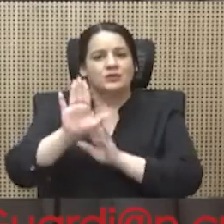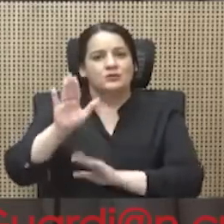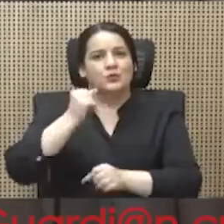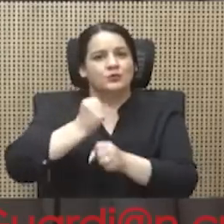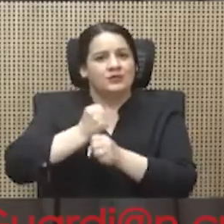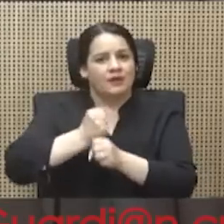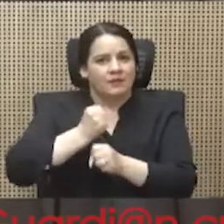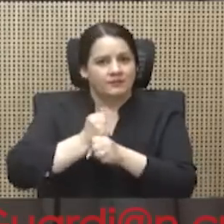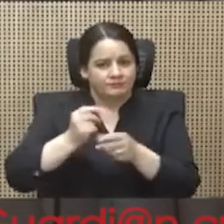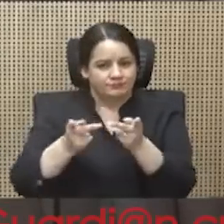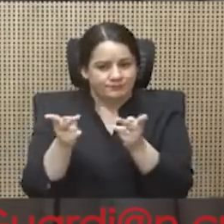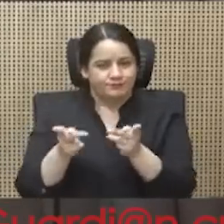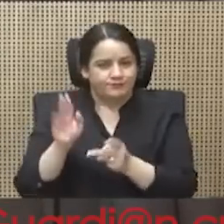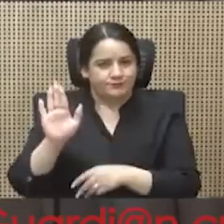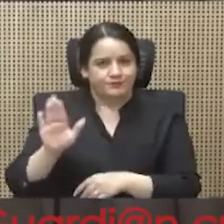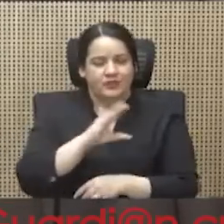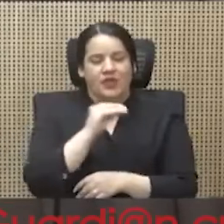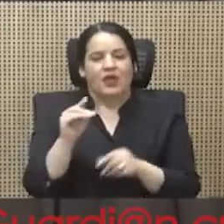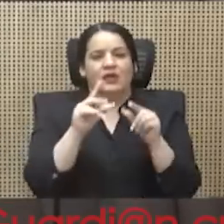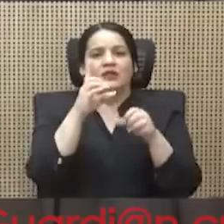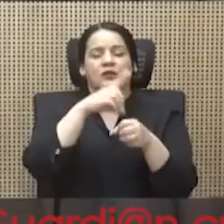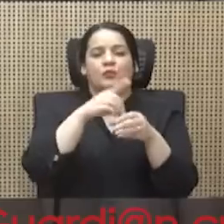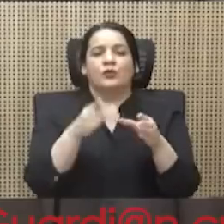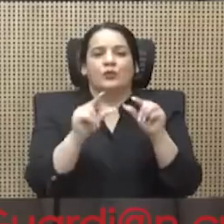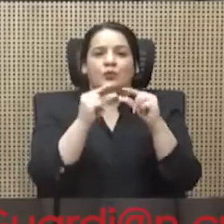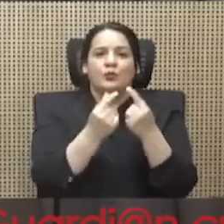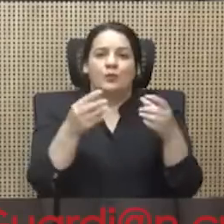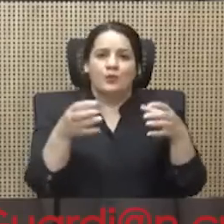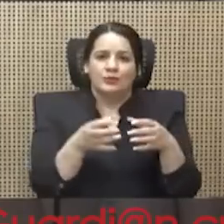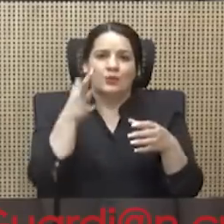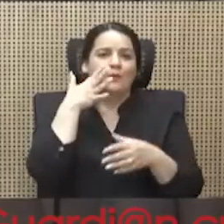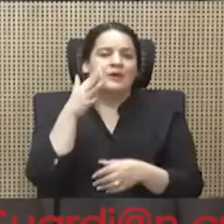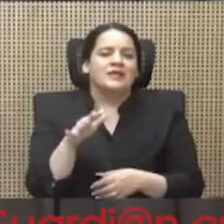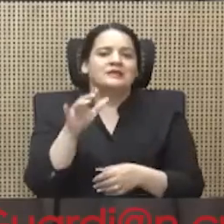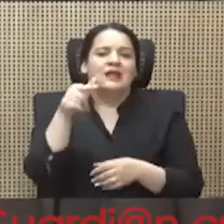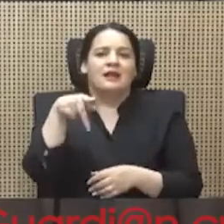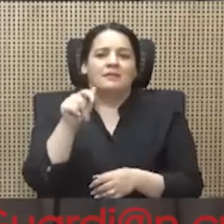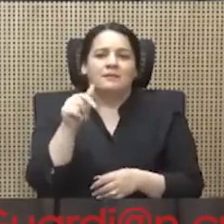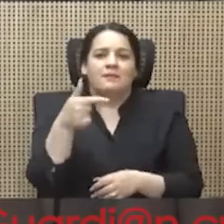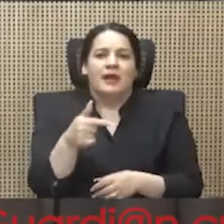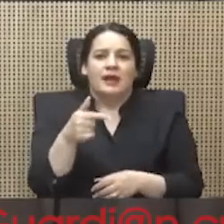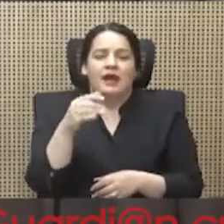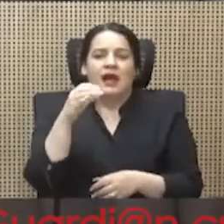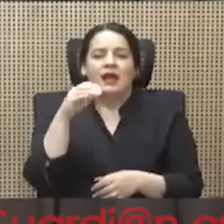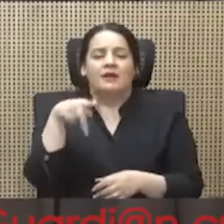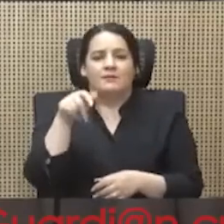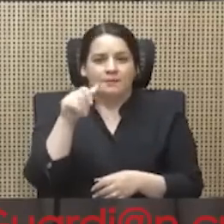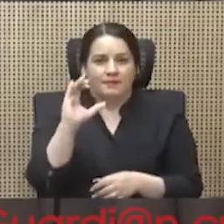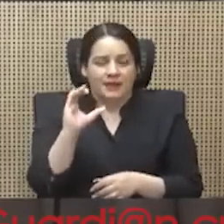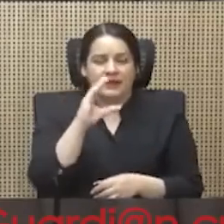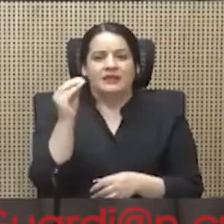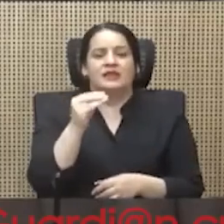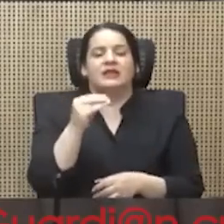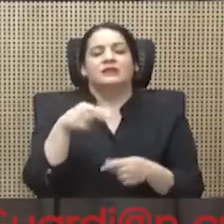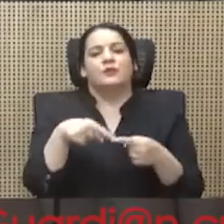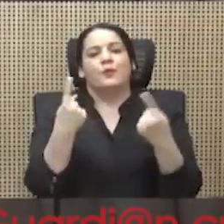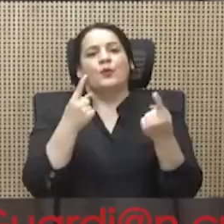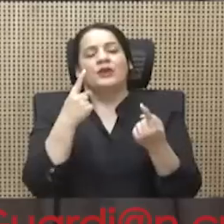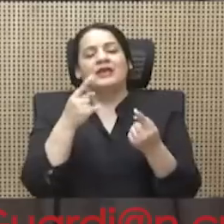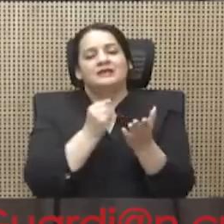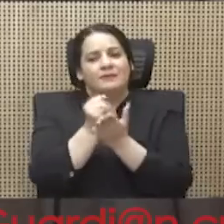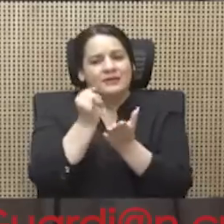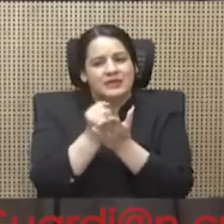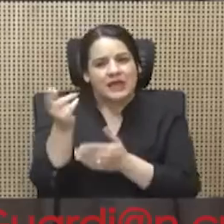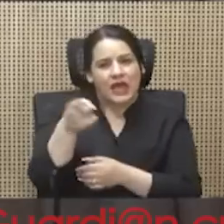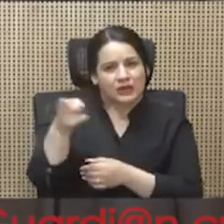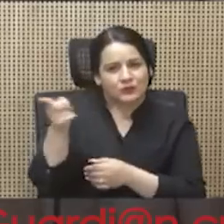hay diputados de una agrupación que se parece mucho al pac que se oponen a que se les Investiga estos exministros es necesario que se